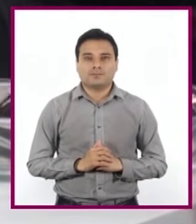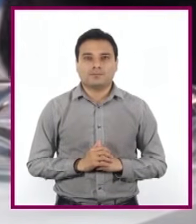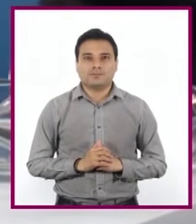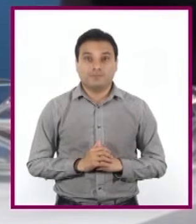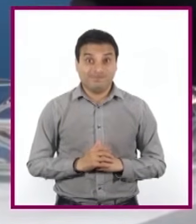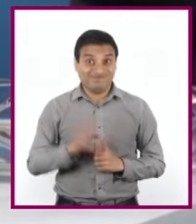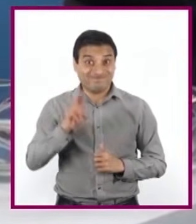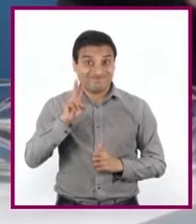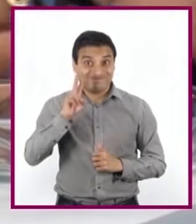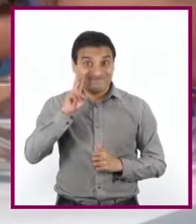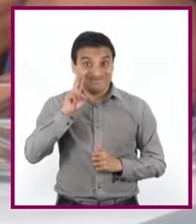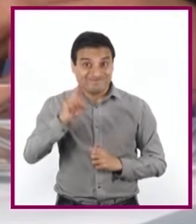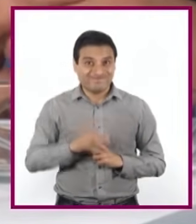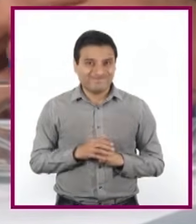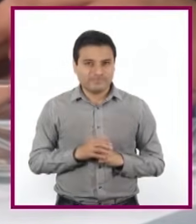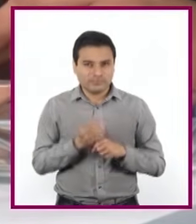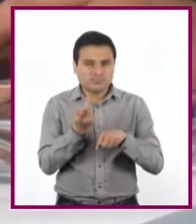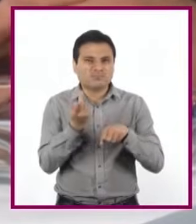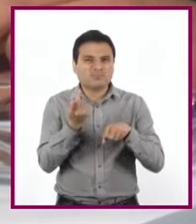Observen qué sucede.